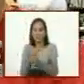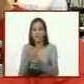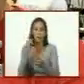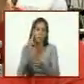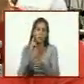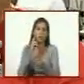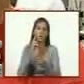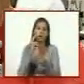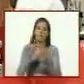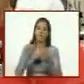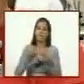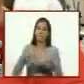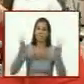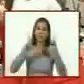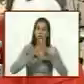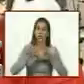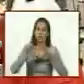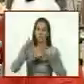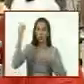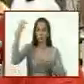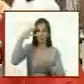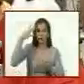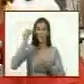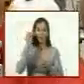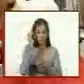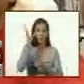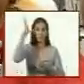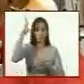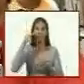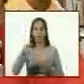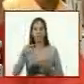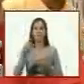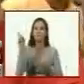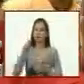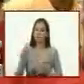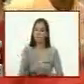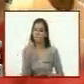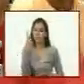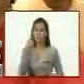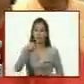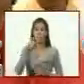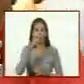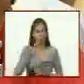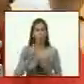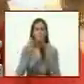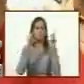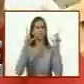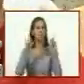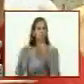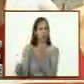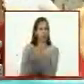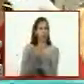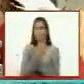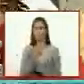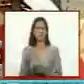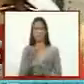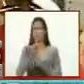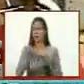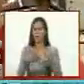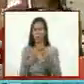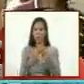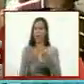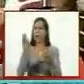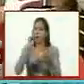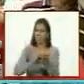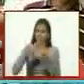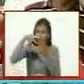primeras necesidades y evidentemente ya las hemos logrado. Somos un pueblo despierto, un pueblo que no nos vamos a dejar pisotear, jamás seremos otra